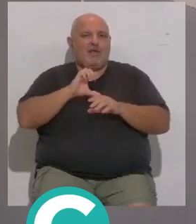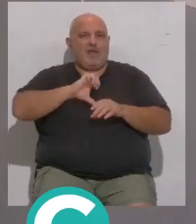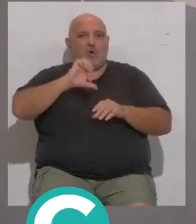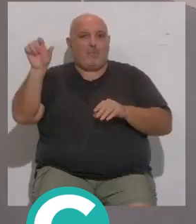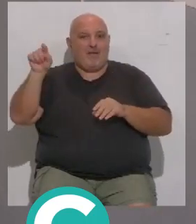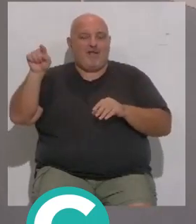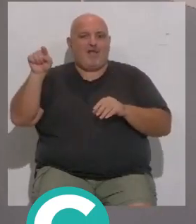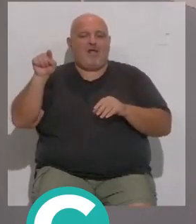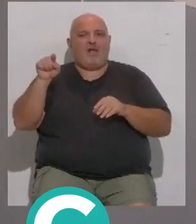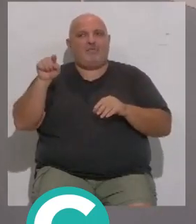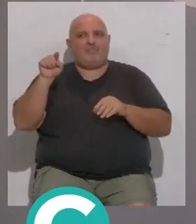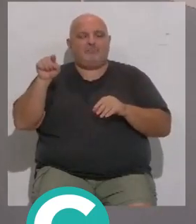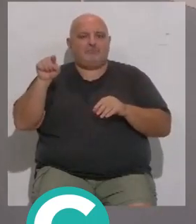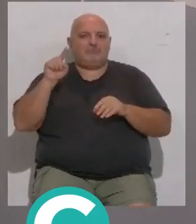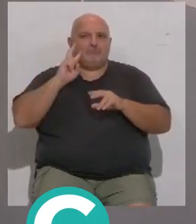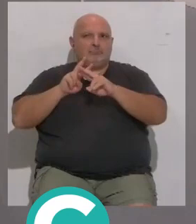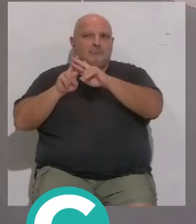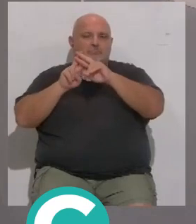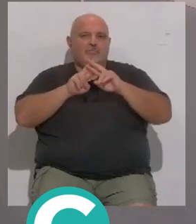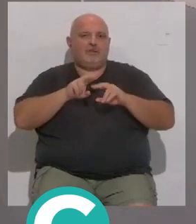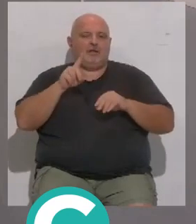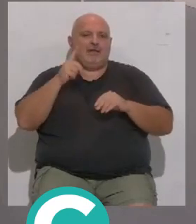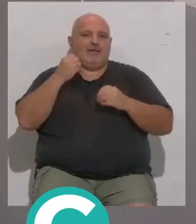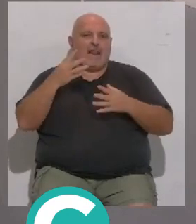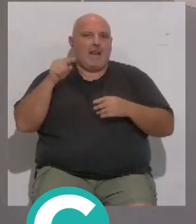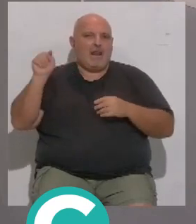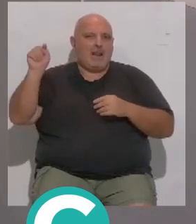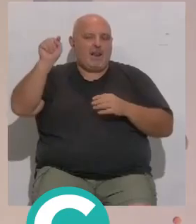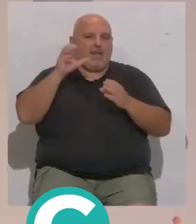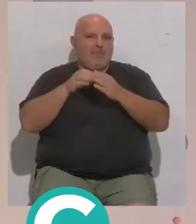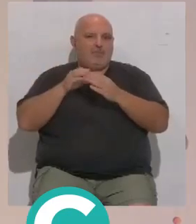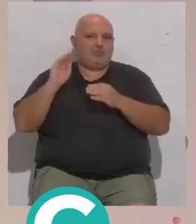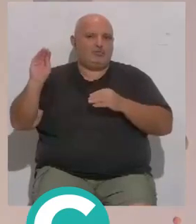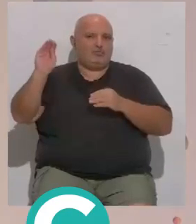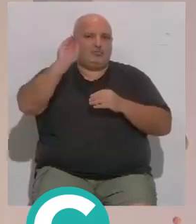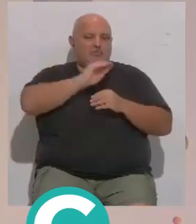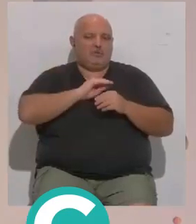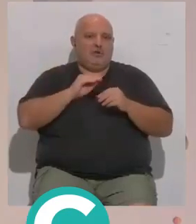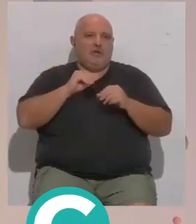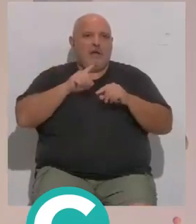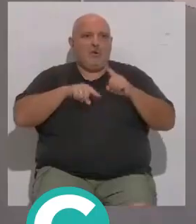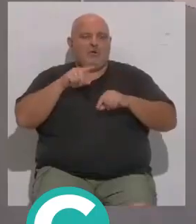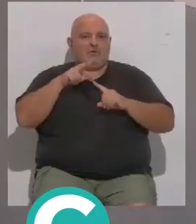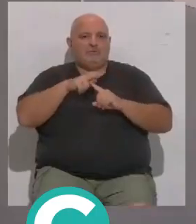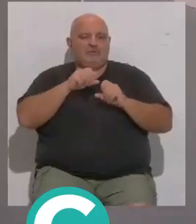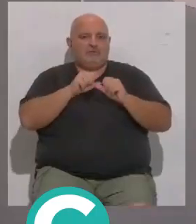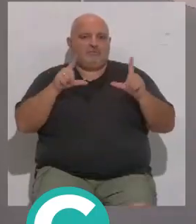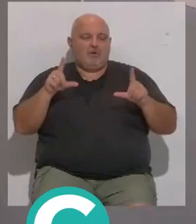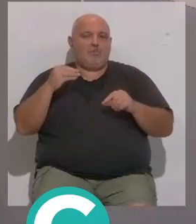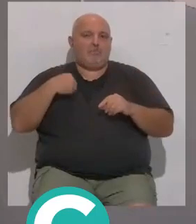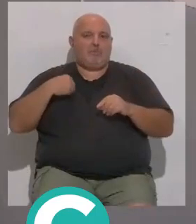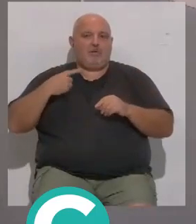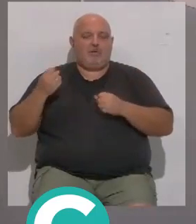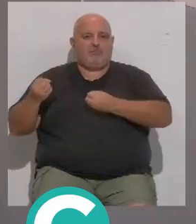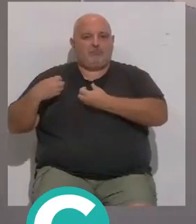Europa están al tanto y viendo toda la evolución de cada uno de los partidos. Uno a través de la televisión y otro a través de propios